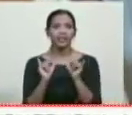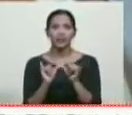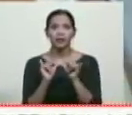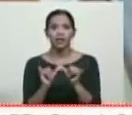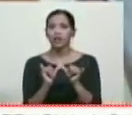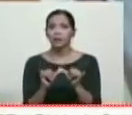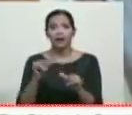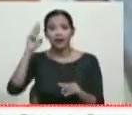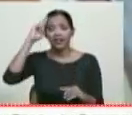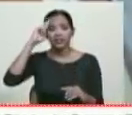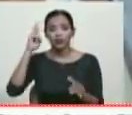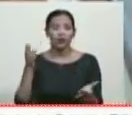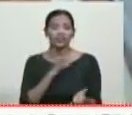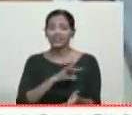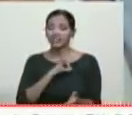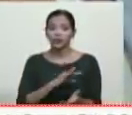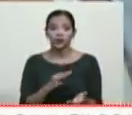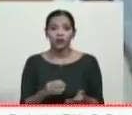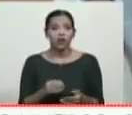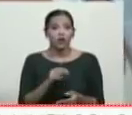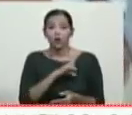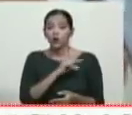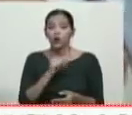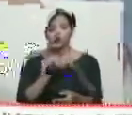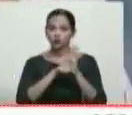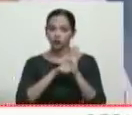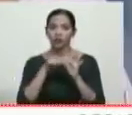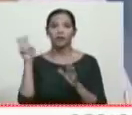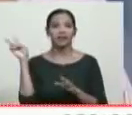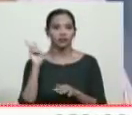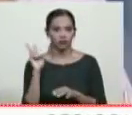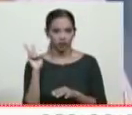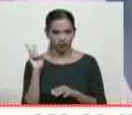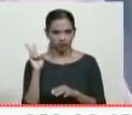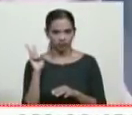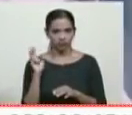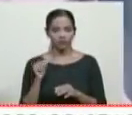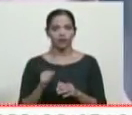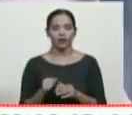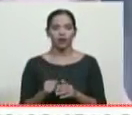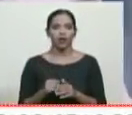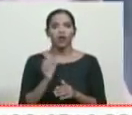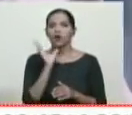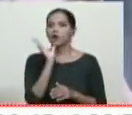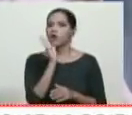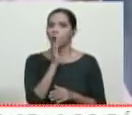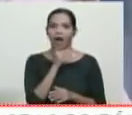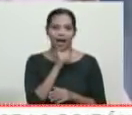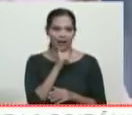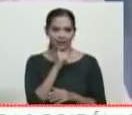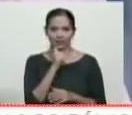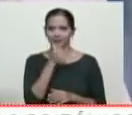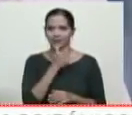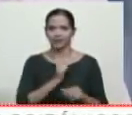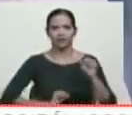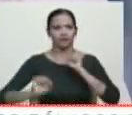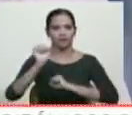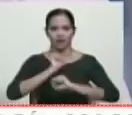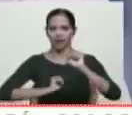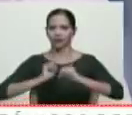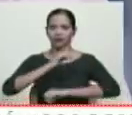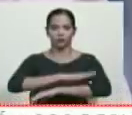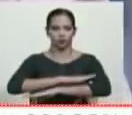por las mismas razones, señores. No tenemos ni siquiera que. Ana. No hay quien defienda esa